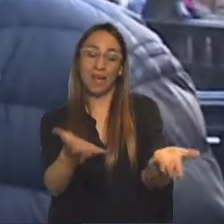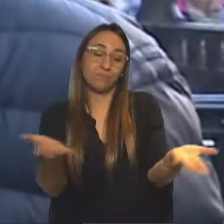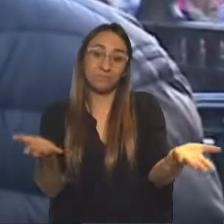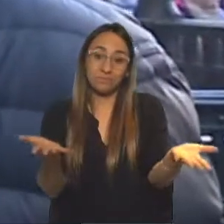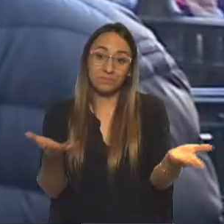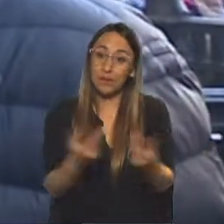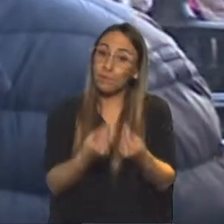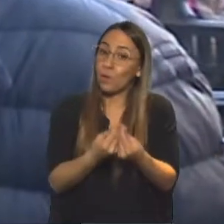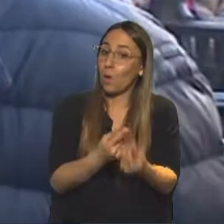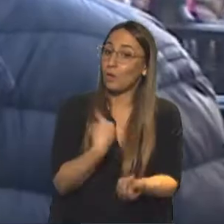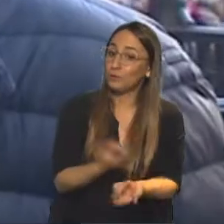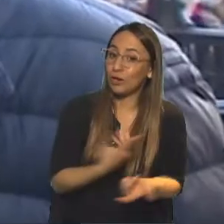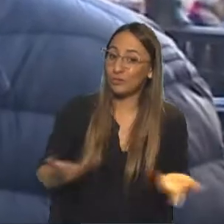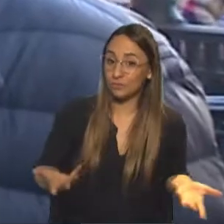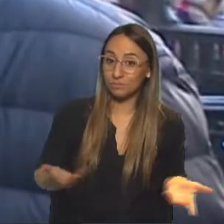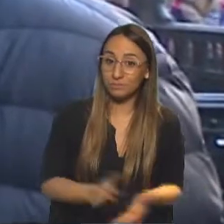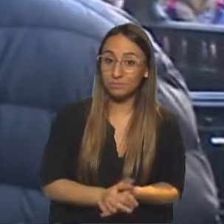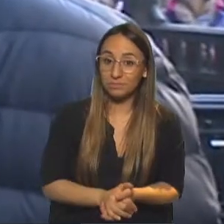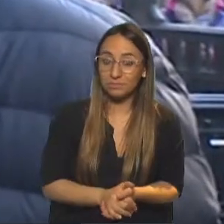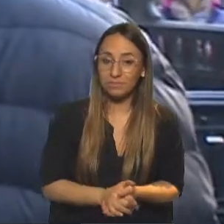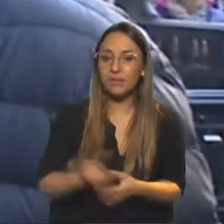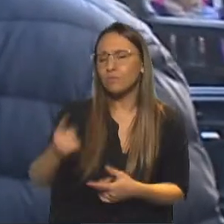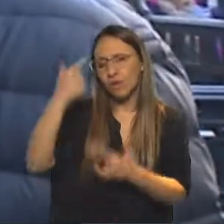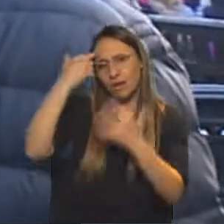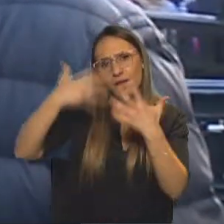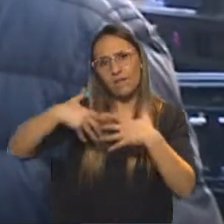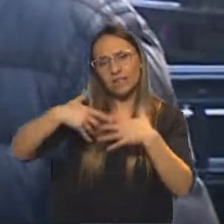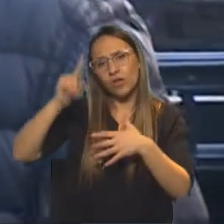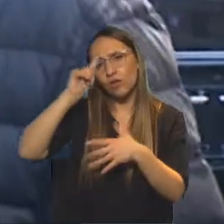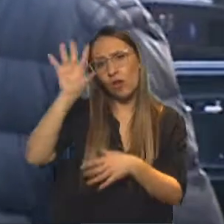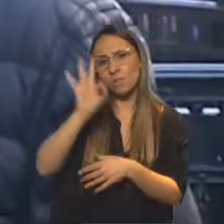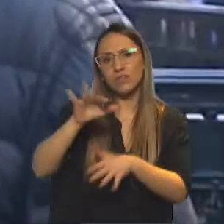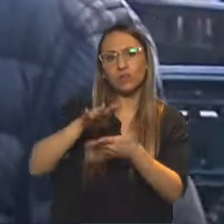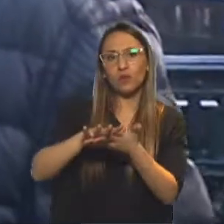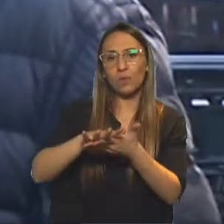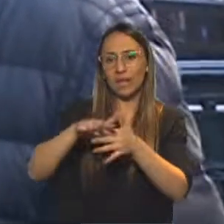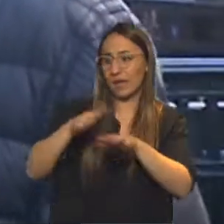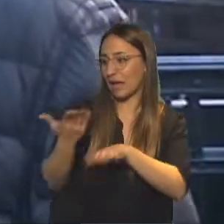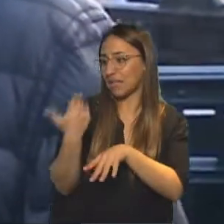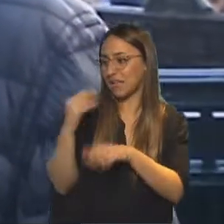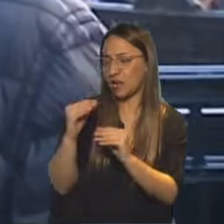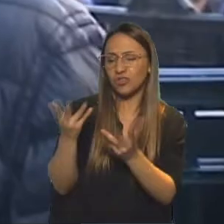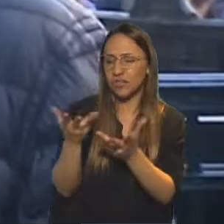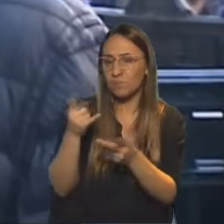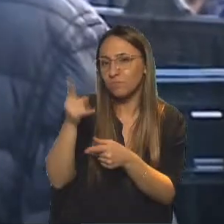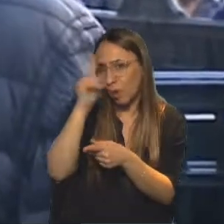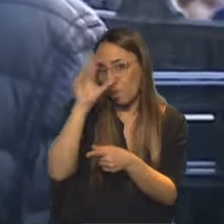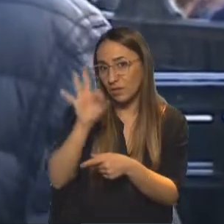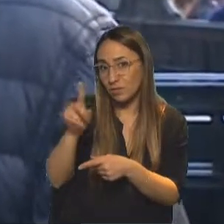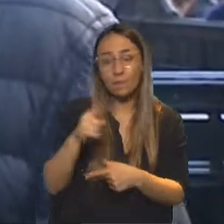somos muchos. ¿Qué reflexión haces de lo que pasó anoche? Estoy devastado,